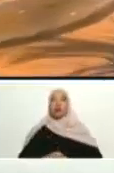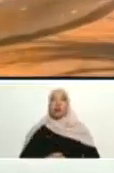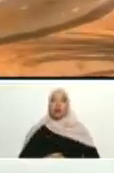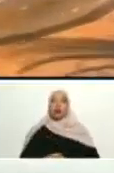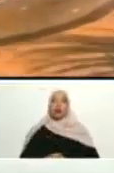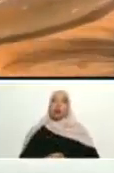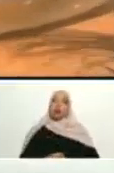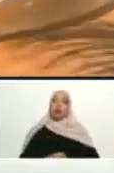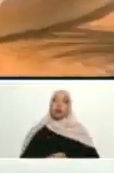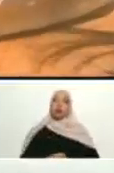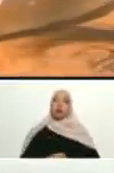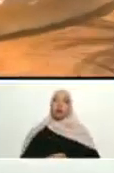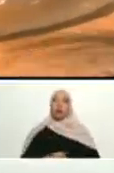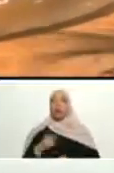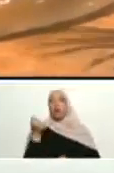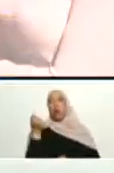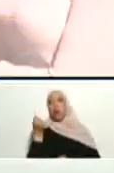Por real no se preocupe.